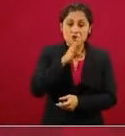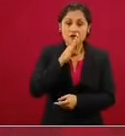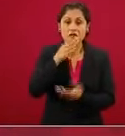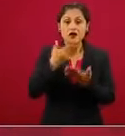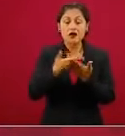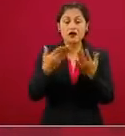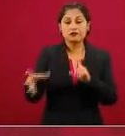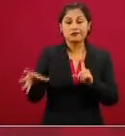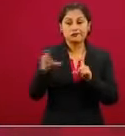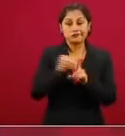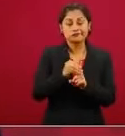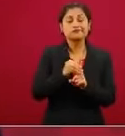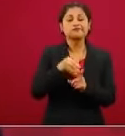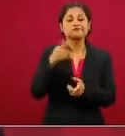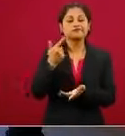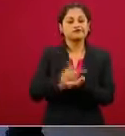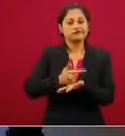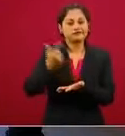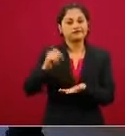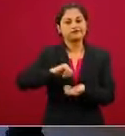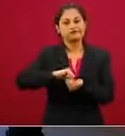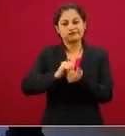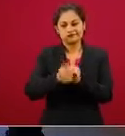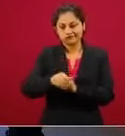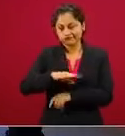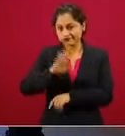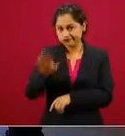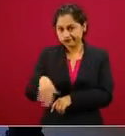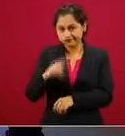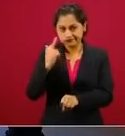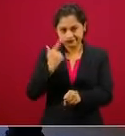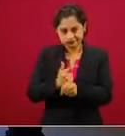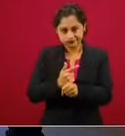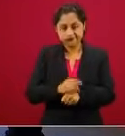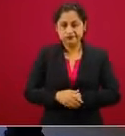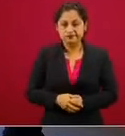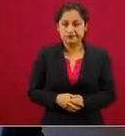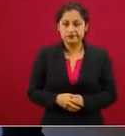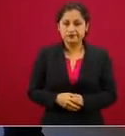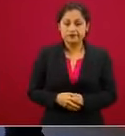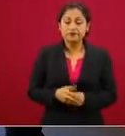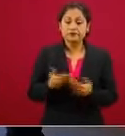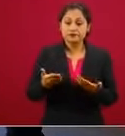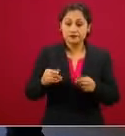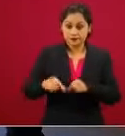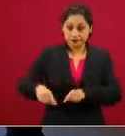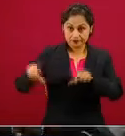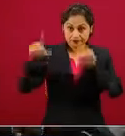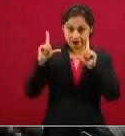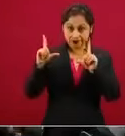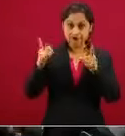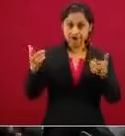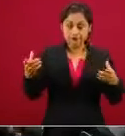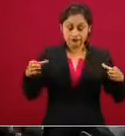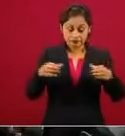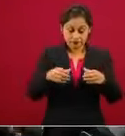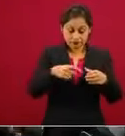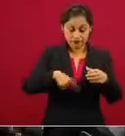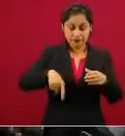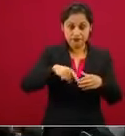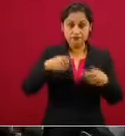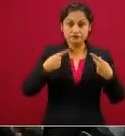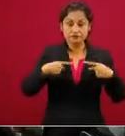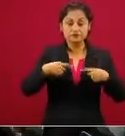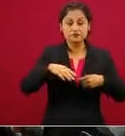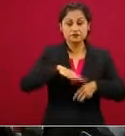enfermedades crónicas nos dañan. Finalmente, o casi finalmente, vemos aquí la letalidad de acuerdo a la condición de gravedad